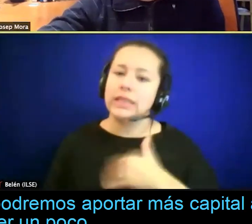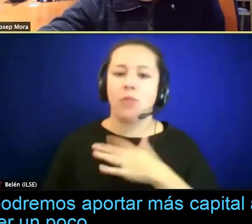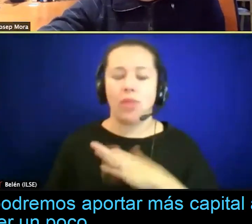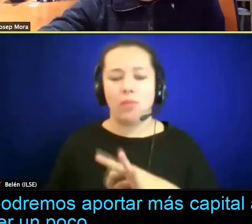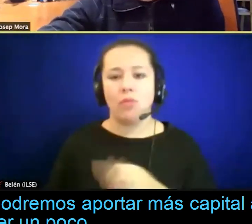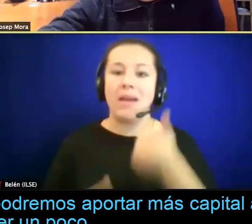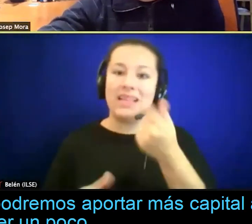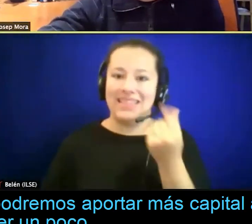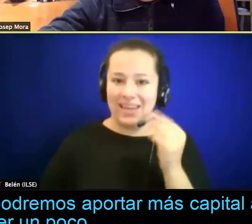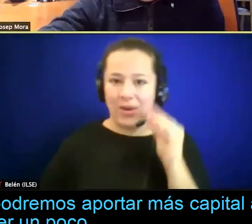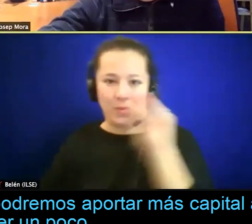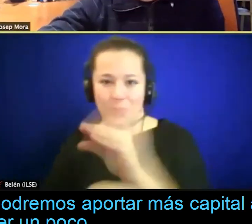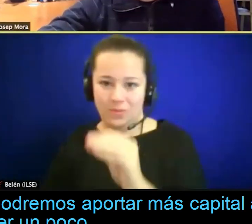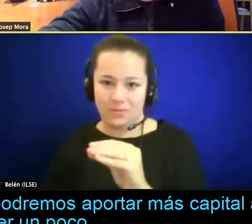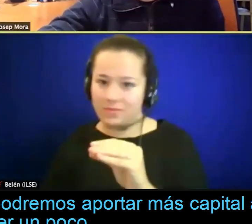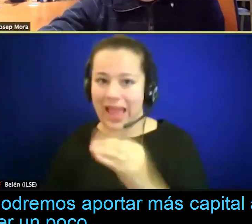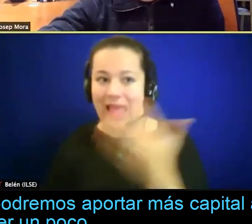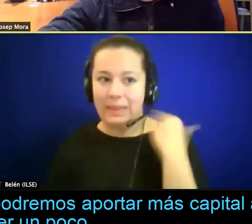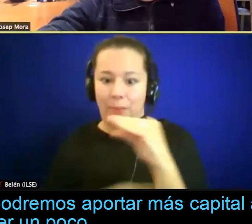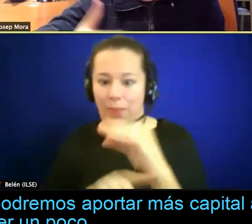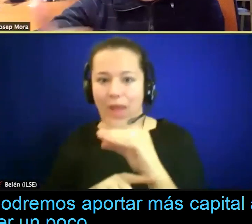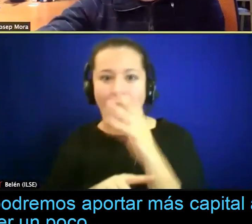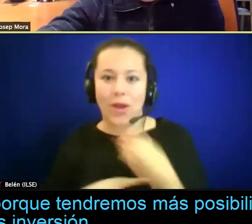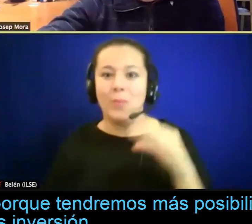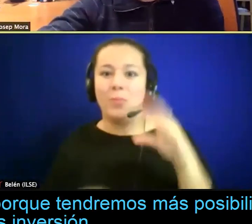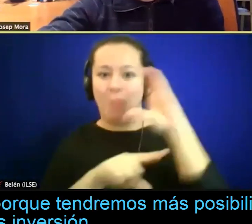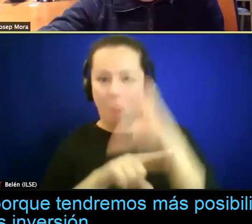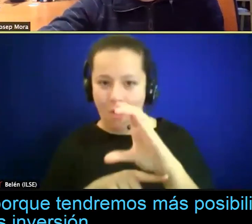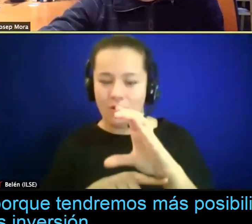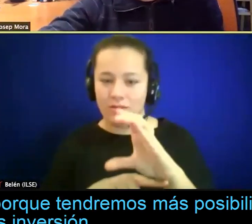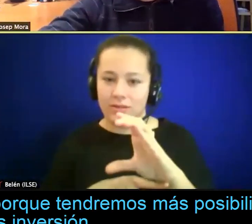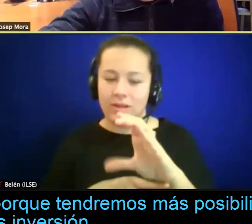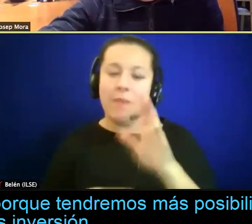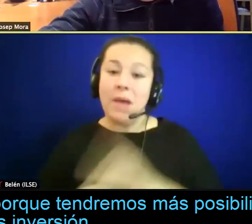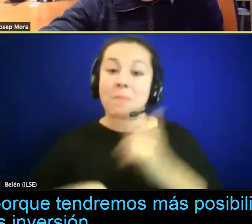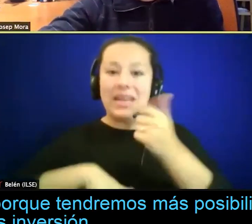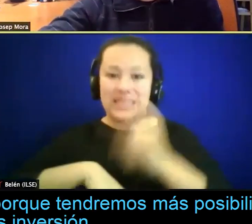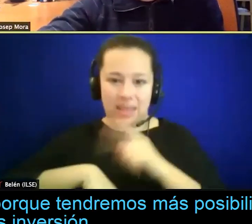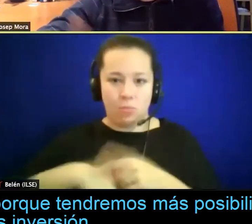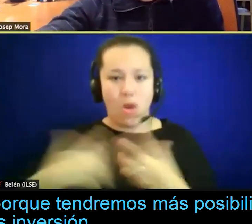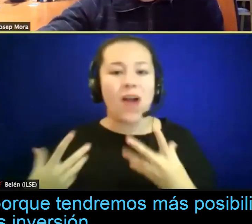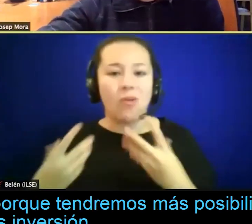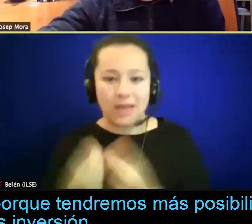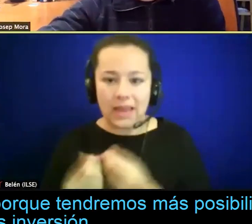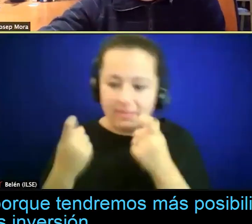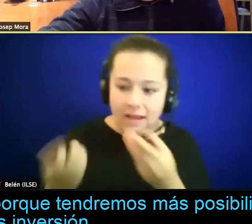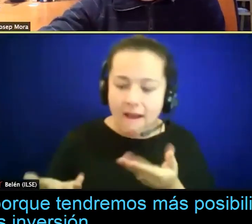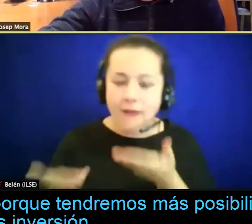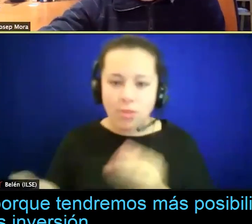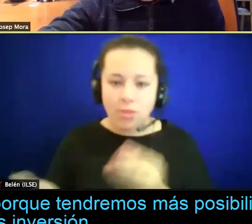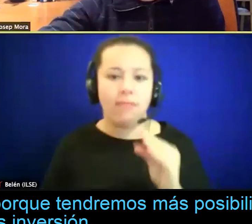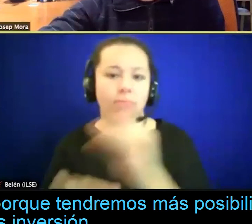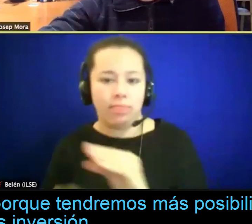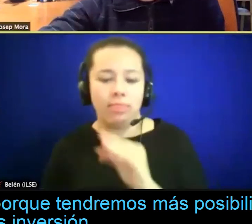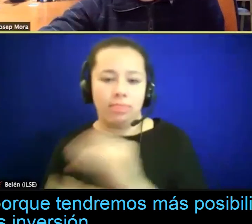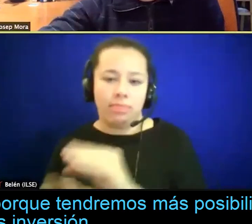a estos proyectos, ser un poco, acompañarles durante más tiempo, ¿no? Pues porque tendremos más posibilidad de